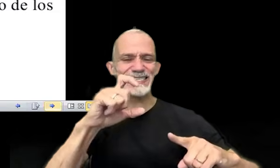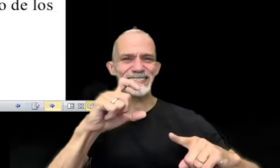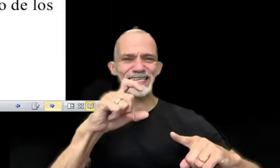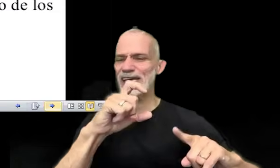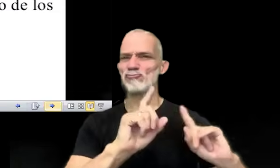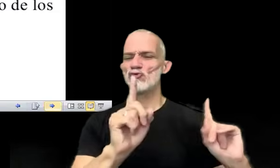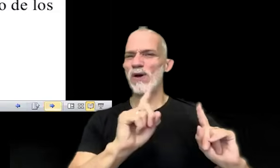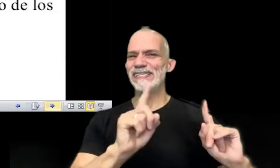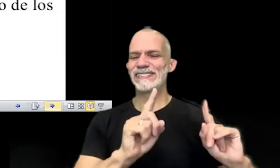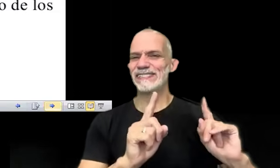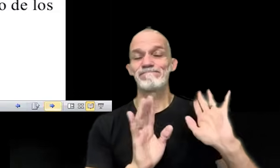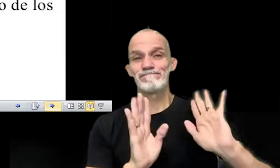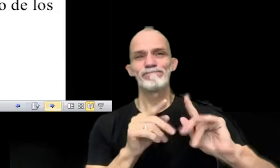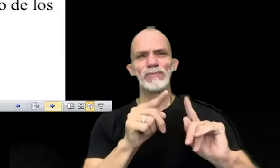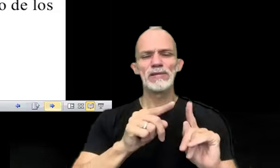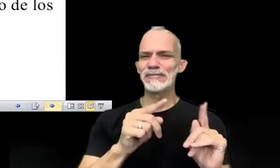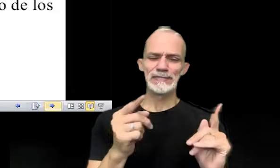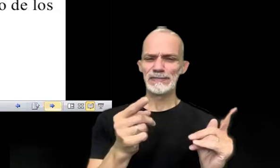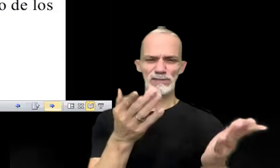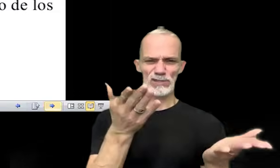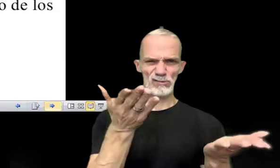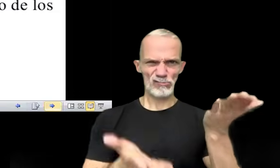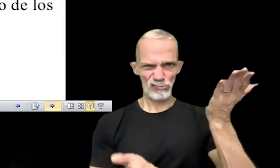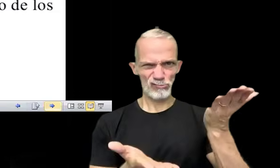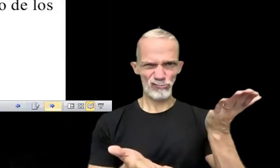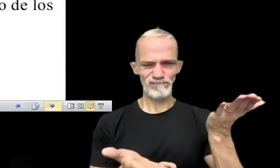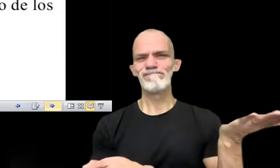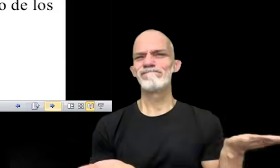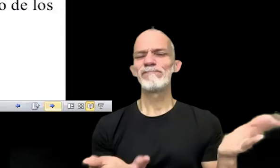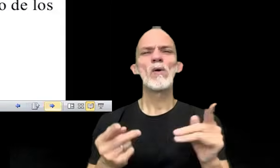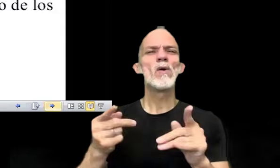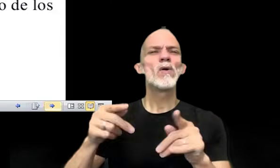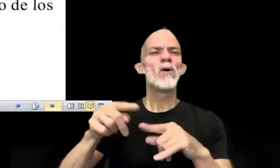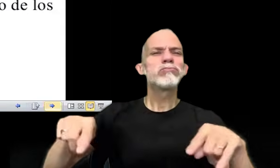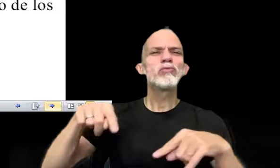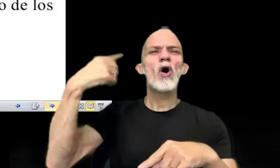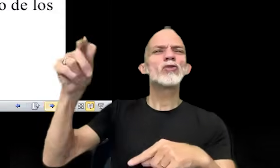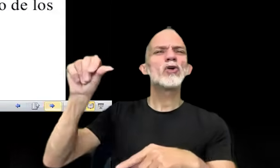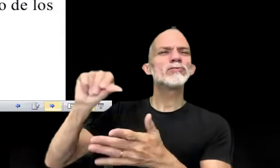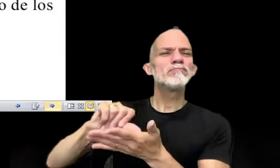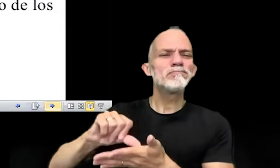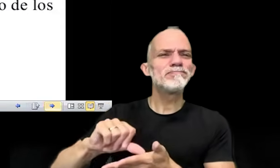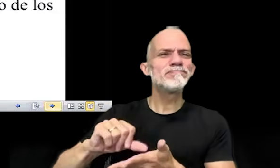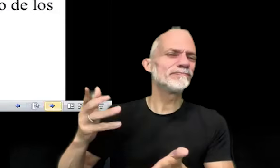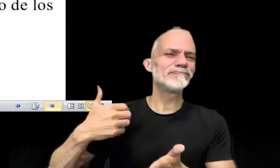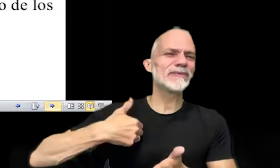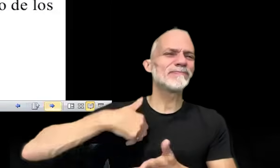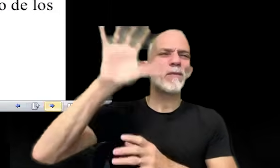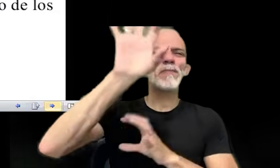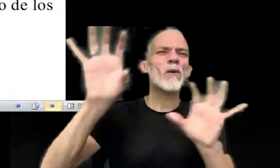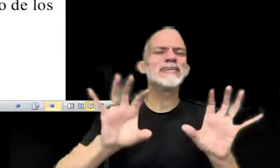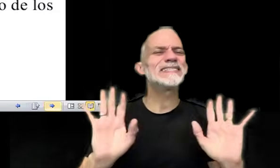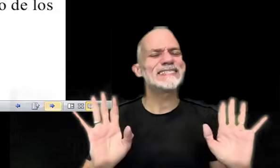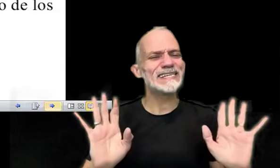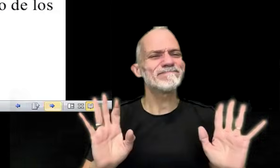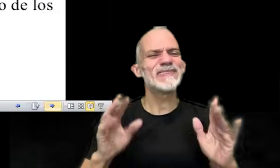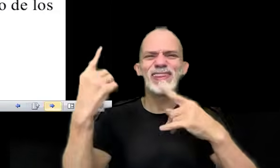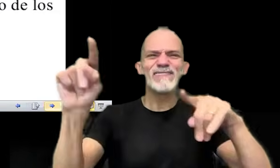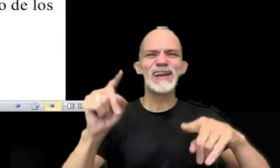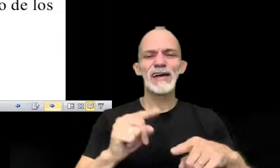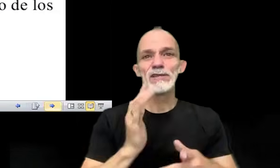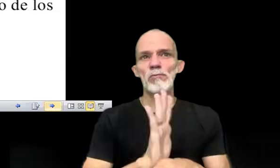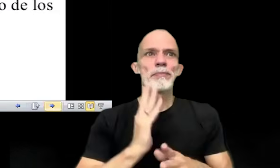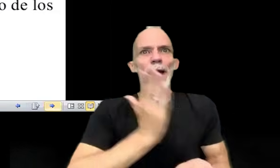sustentabilidad contributiva, porque eso genera una inequidad con los inmuebles del resto del país. Está castigando a los inmuebles de